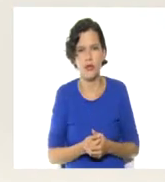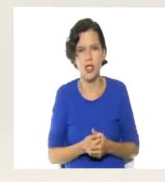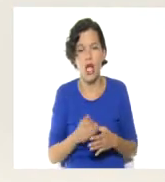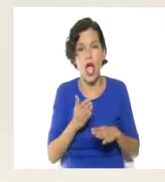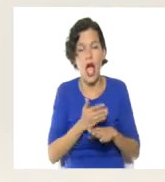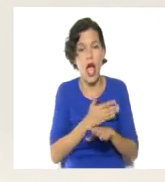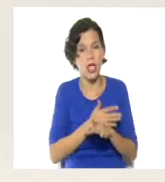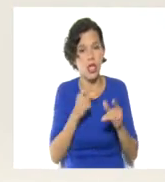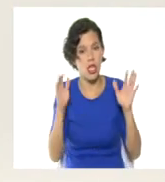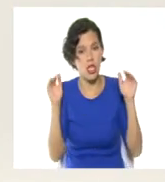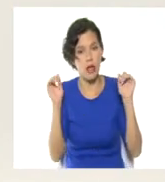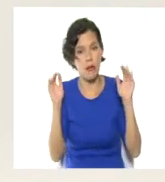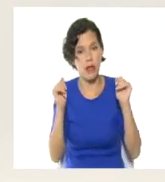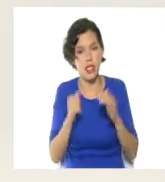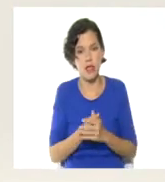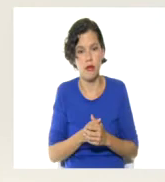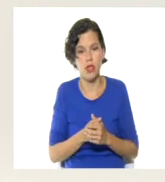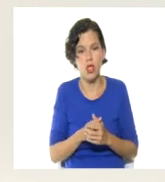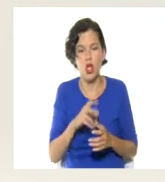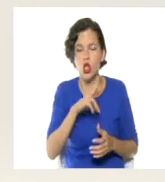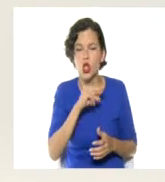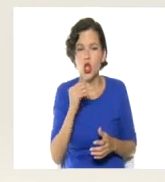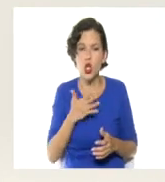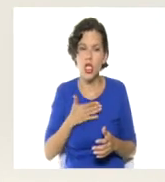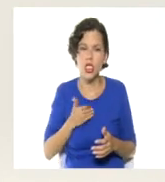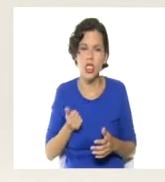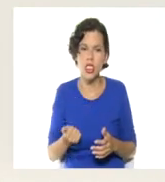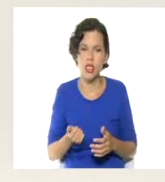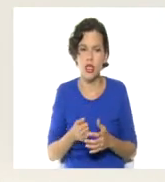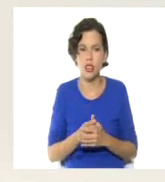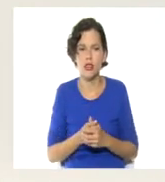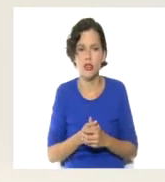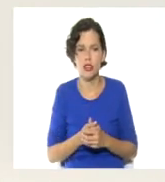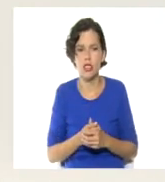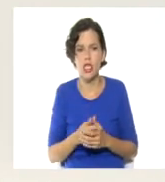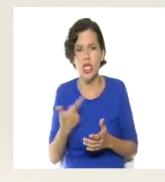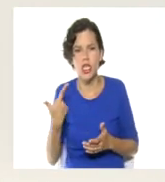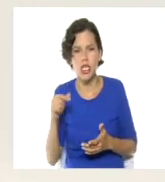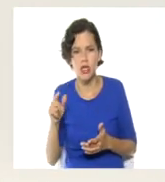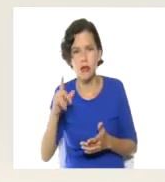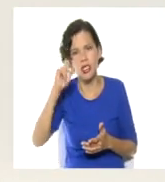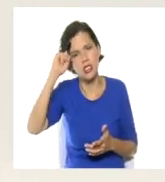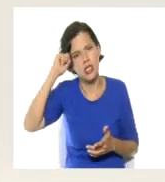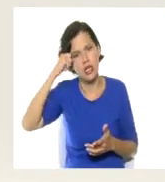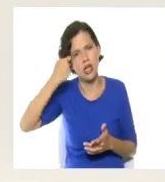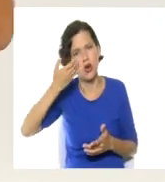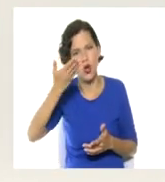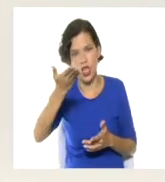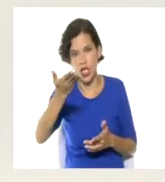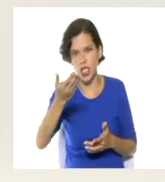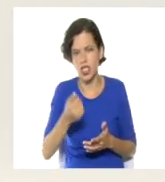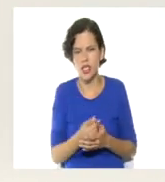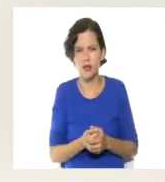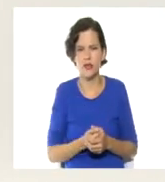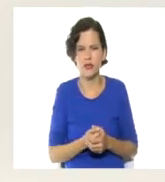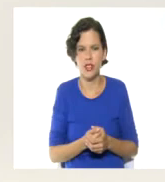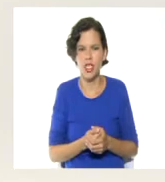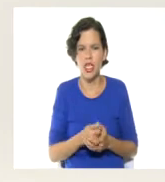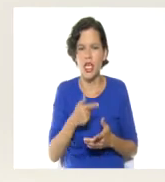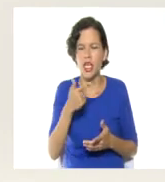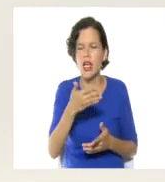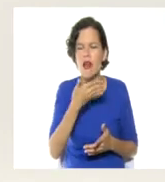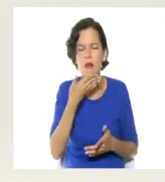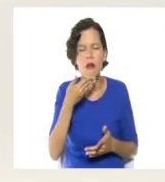Antes de despedirme, no quisiera irme sin recordarte que el